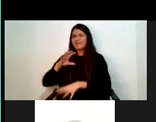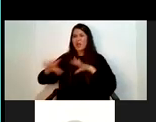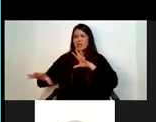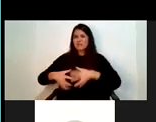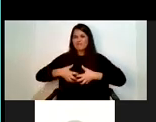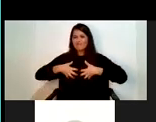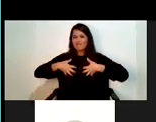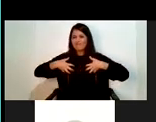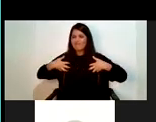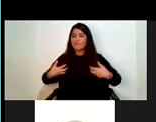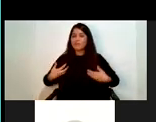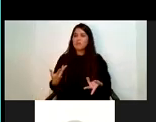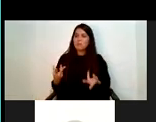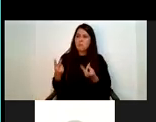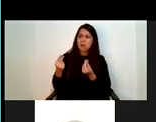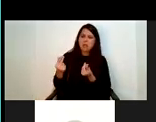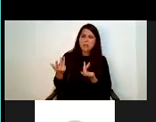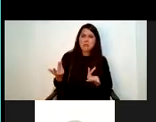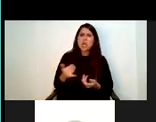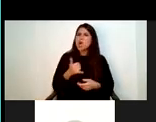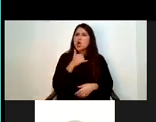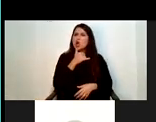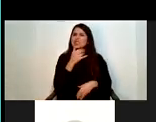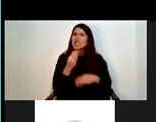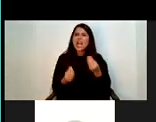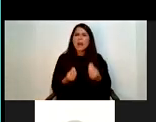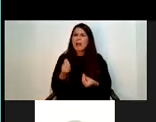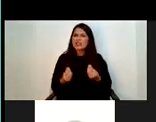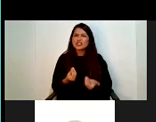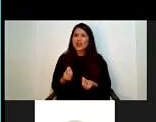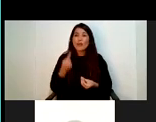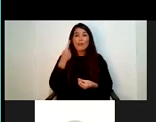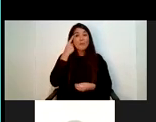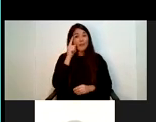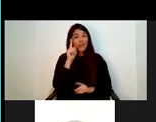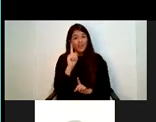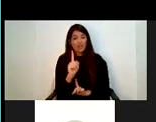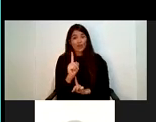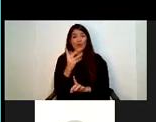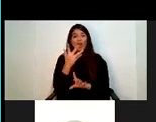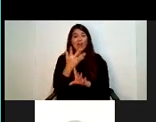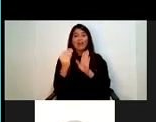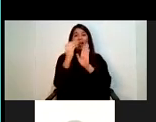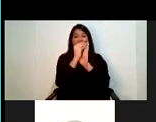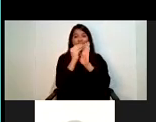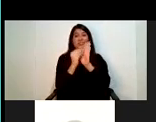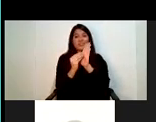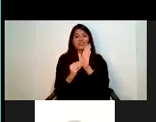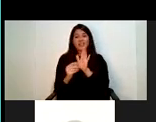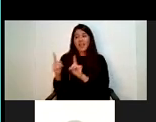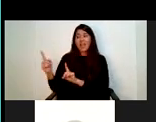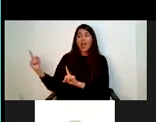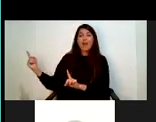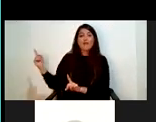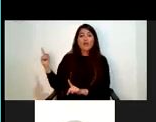y aparentemente uno dice, no sé qué le pasó, pero sí tenemos un antecedente. La abuelita pasó sin